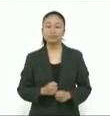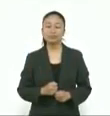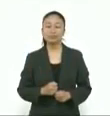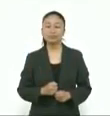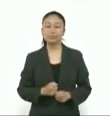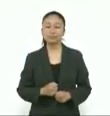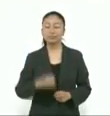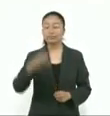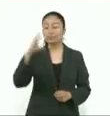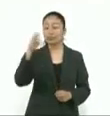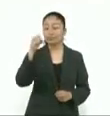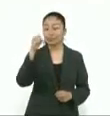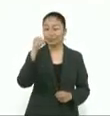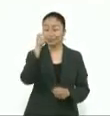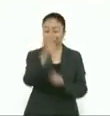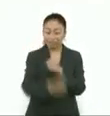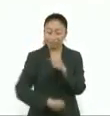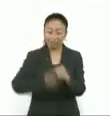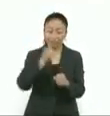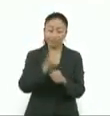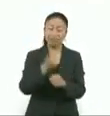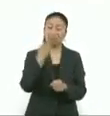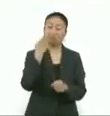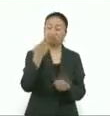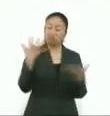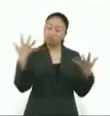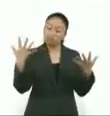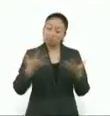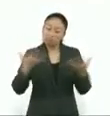durante 60 años.